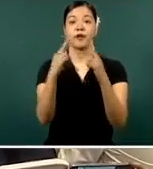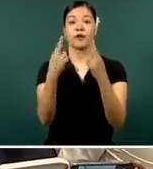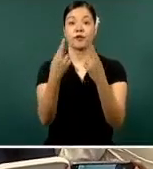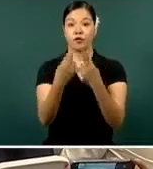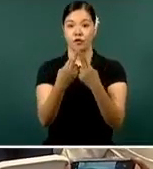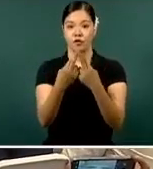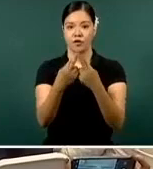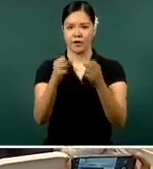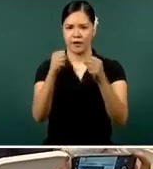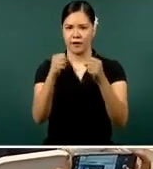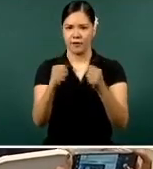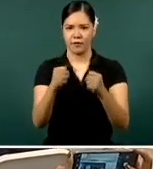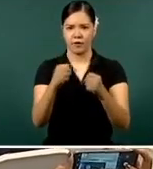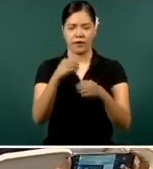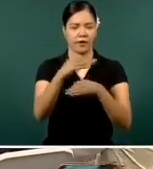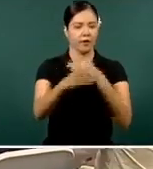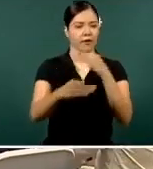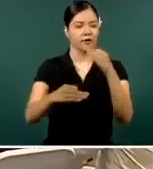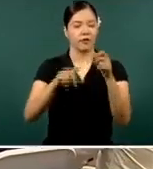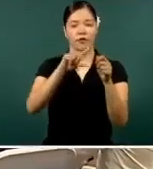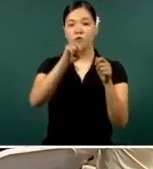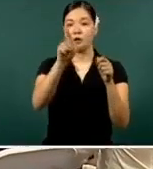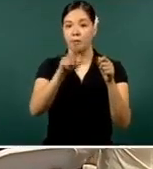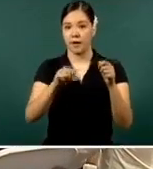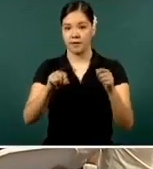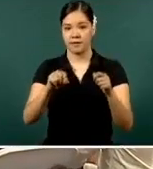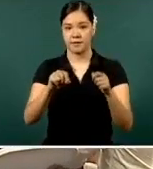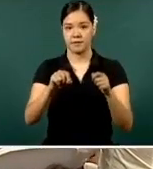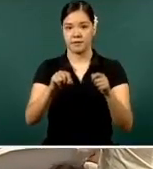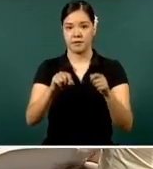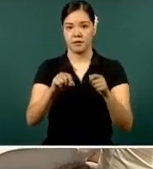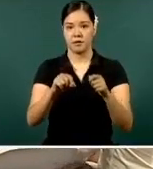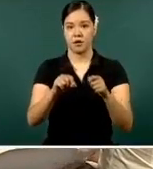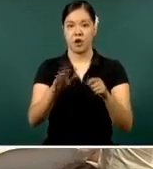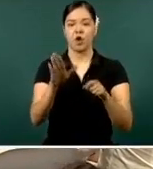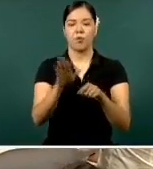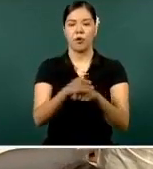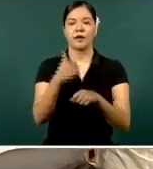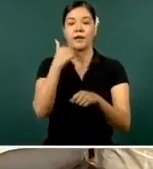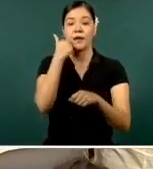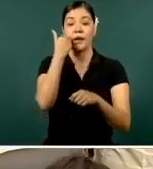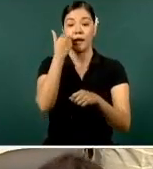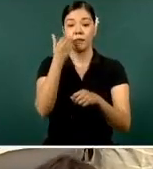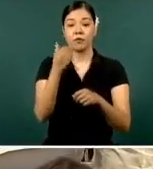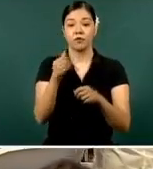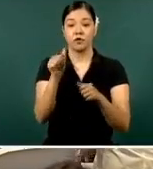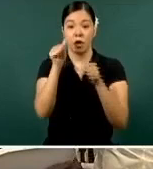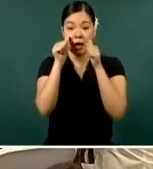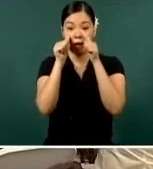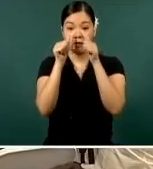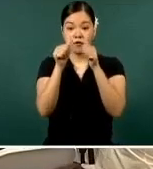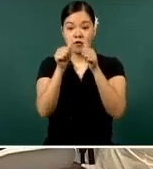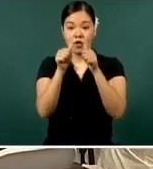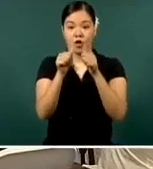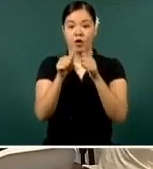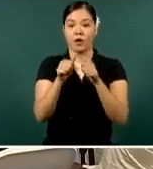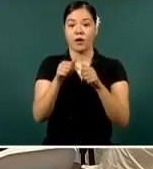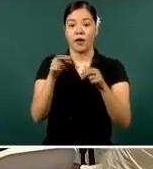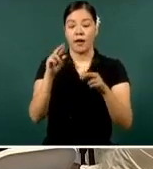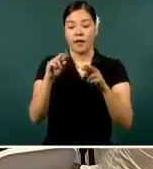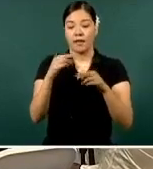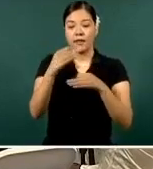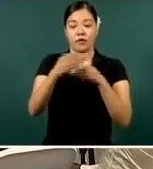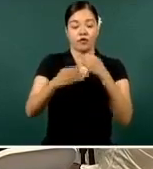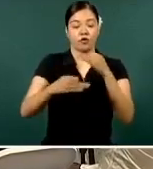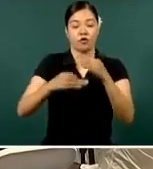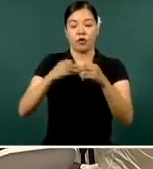seguridad del país, pero particularmente para analizar la situación de seguridad del